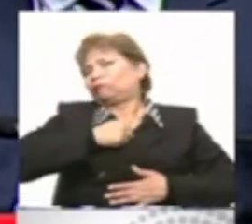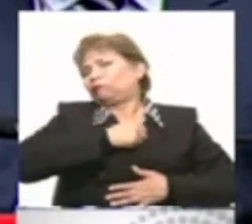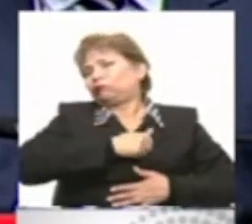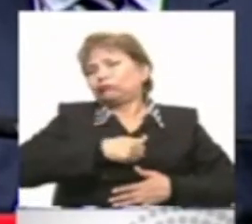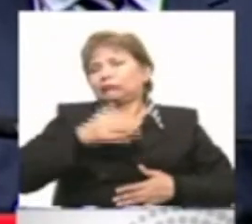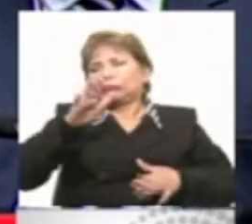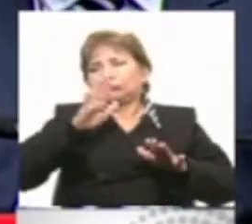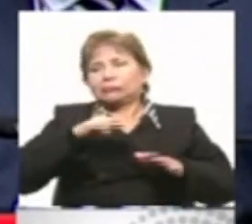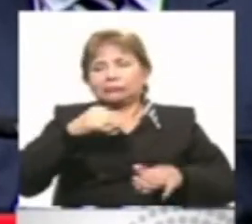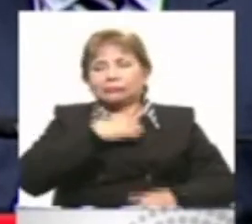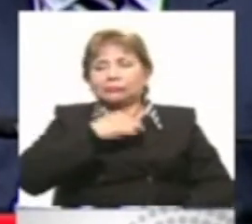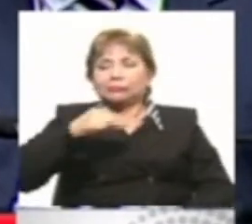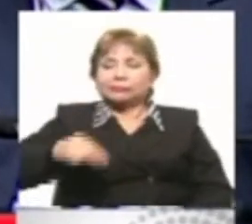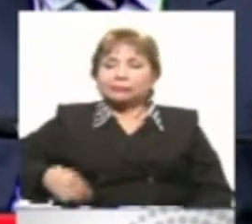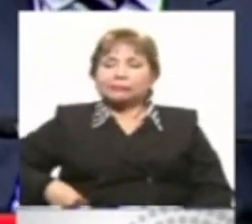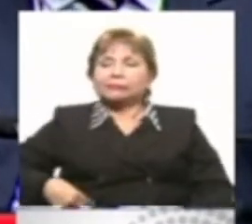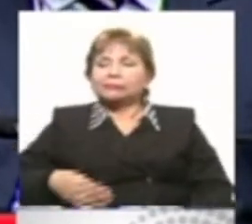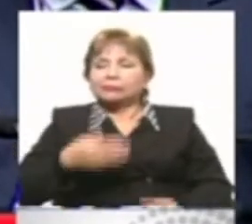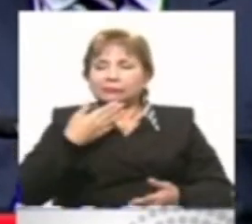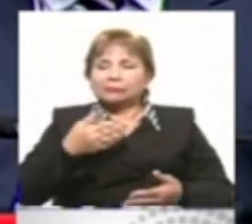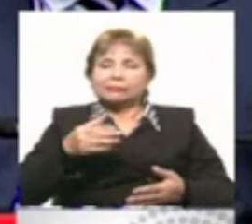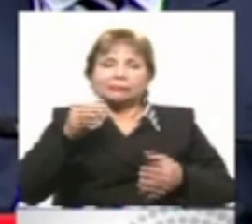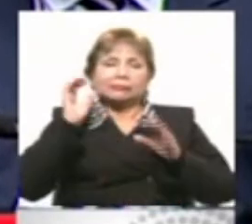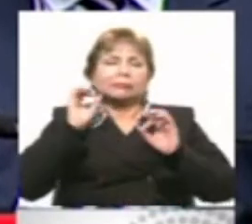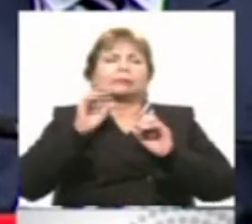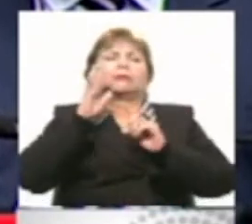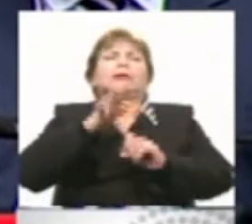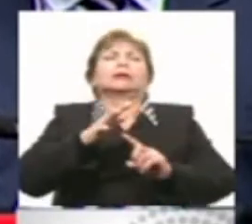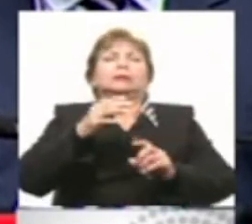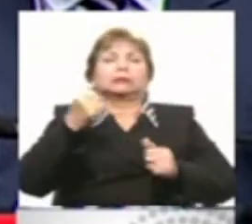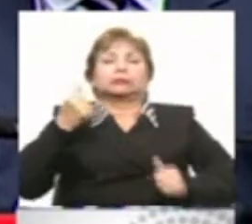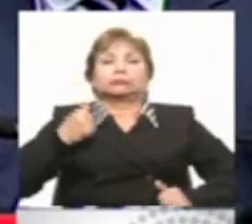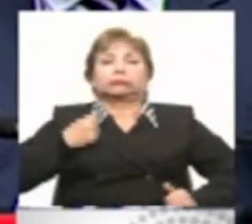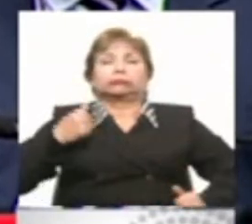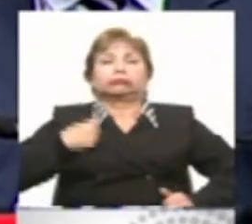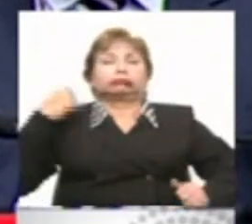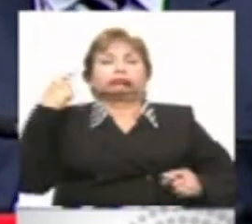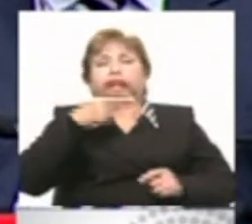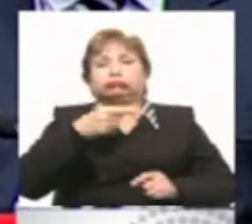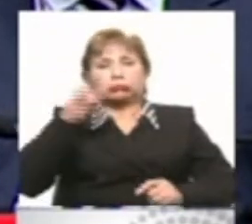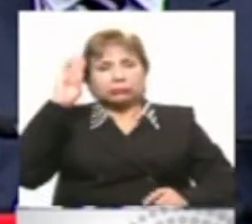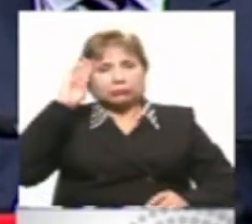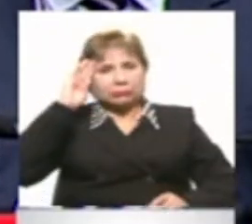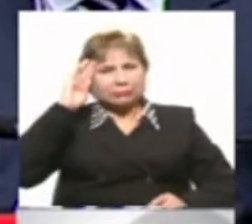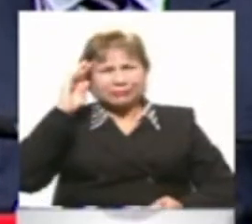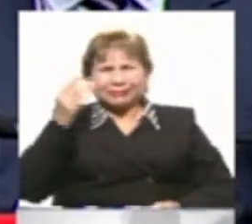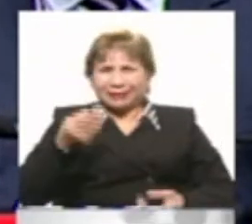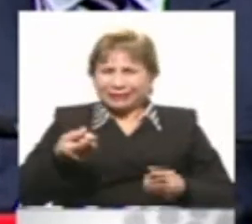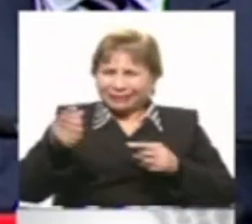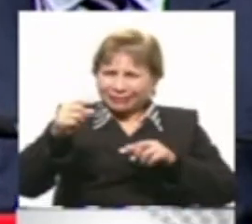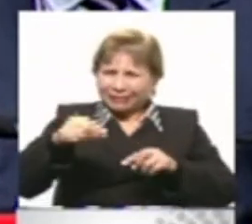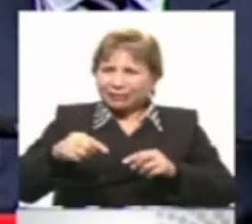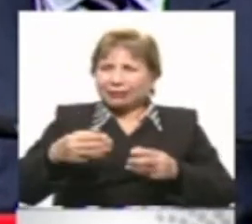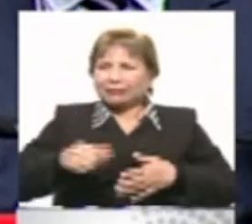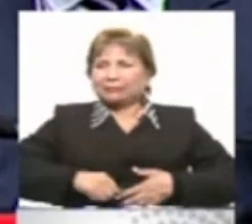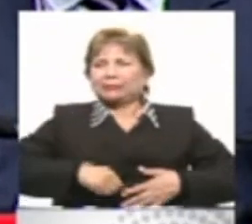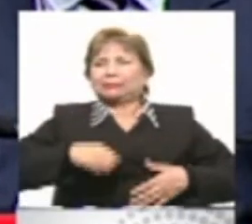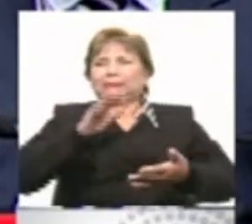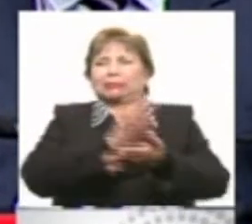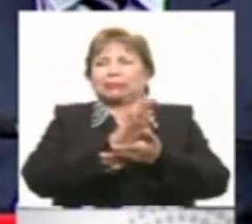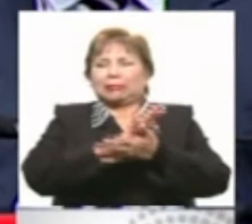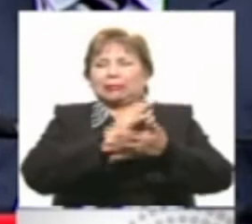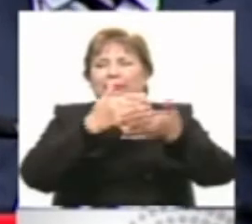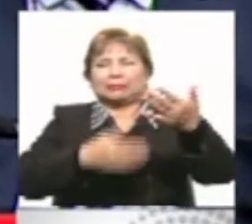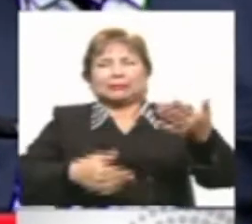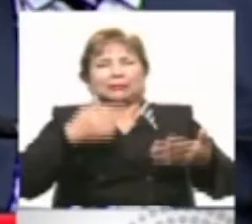Pobrecito ministro, la víctima de los policías. Y encima viene con su chaperón,